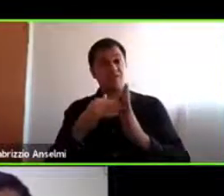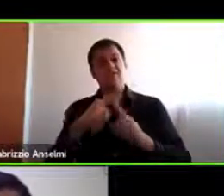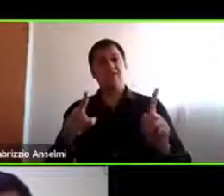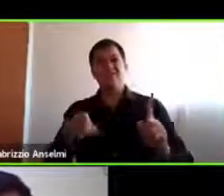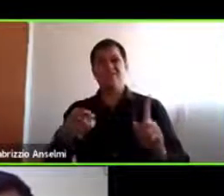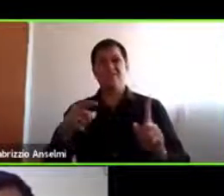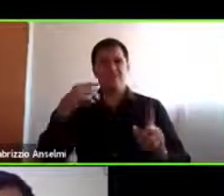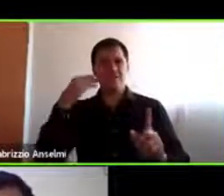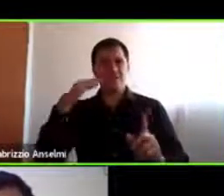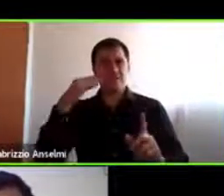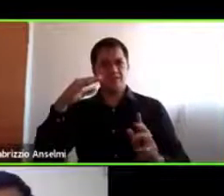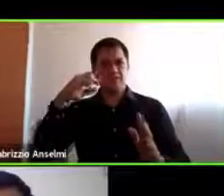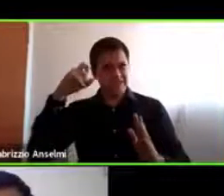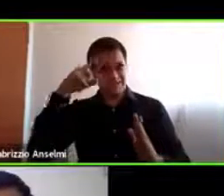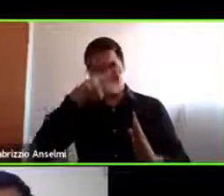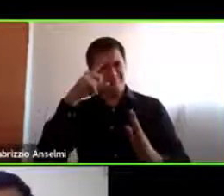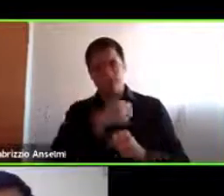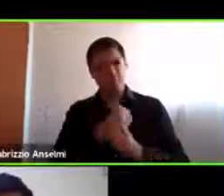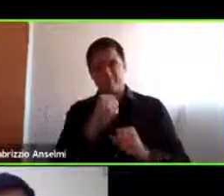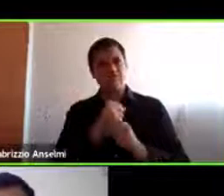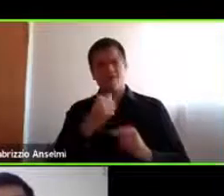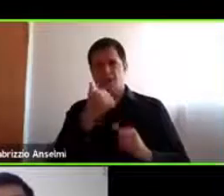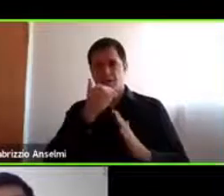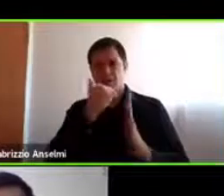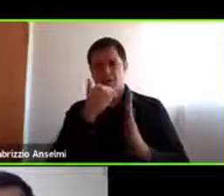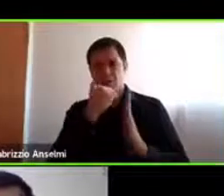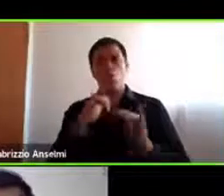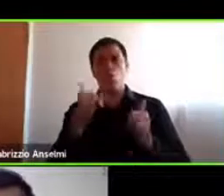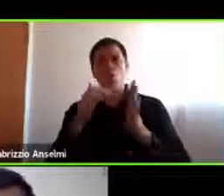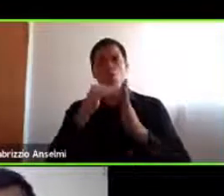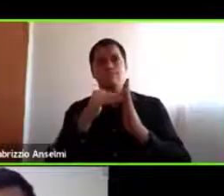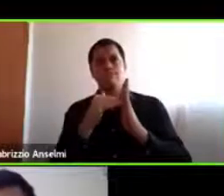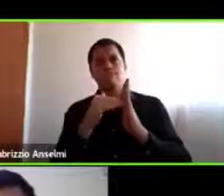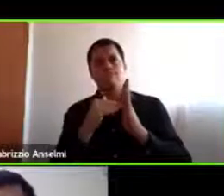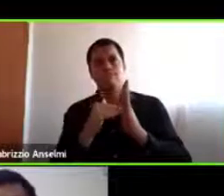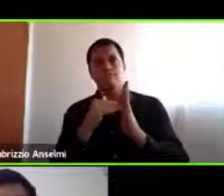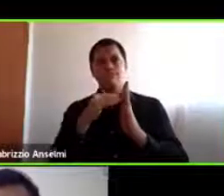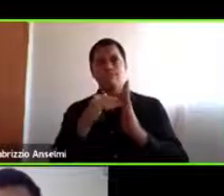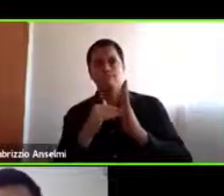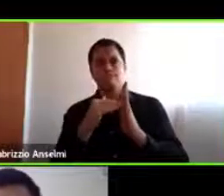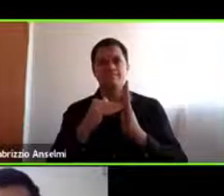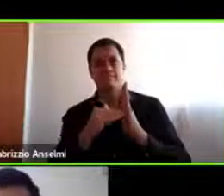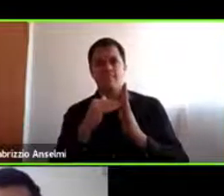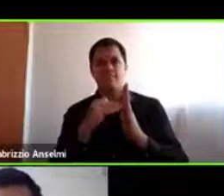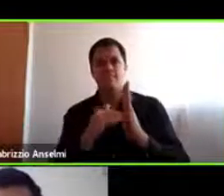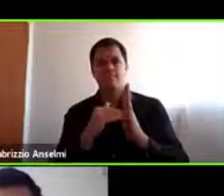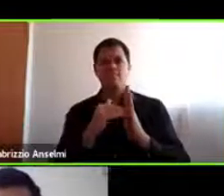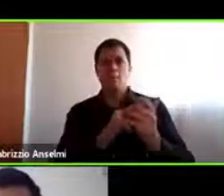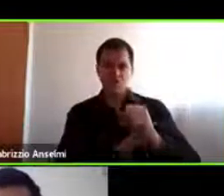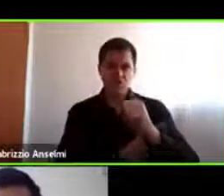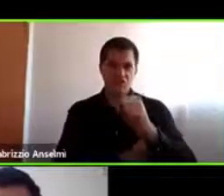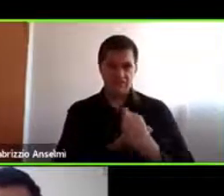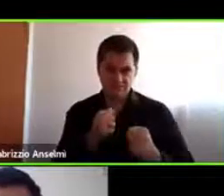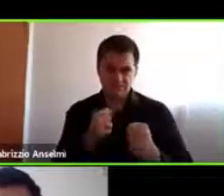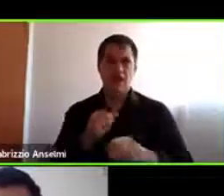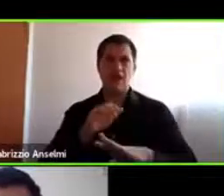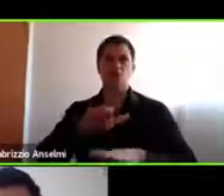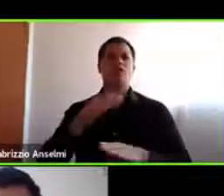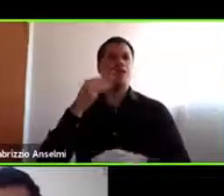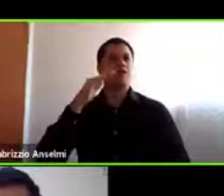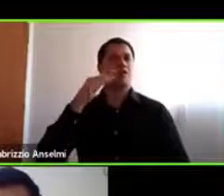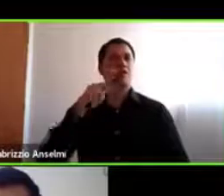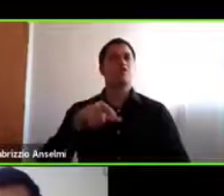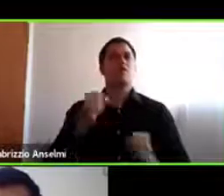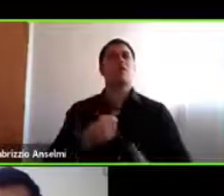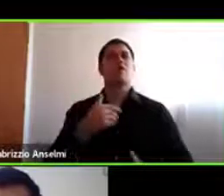afianza entonces esa habilidad anterior y entonces continúa avanzando esto es bien relevante porque fundamentalmente